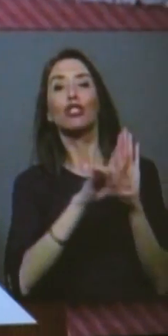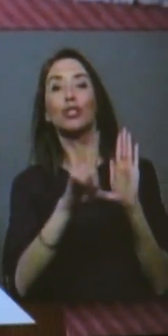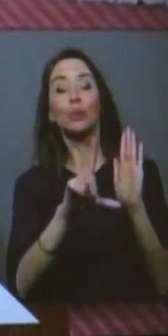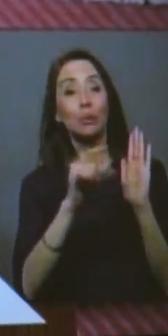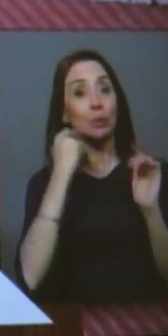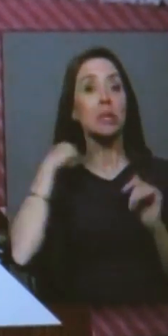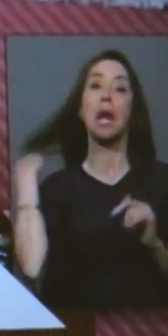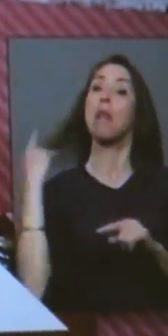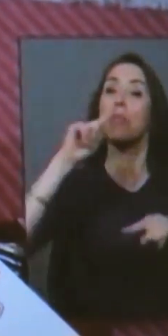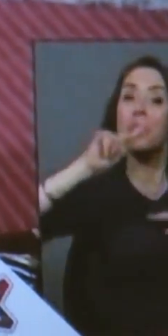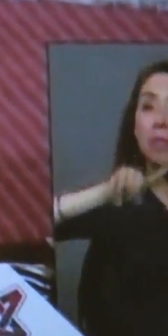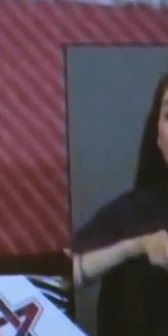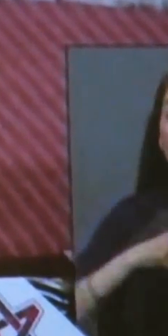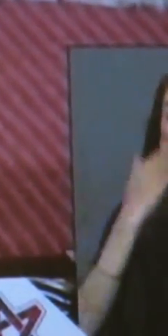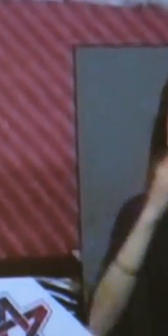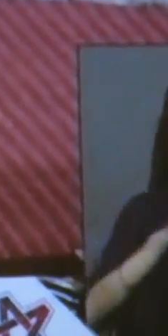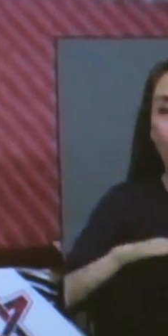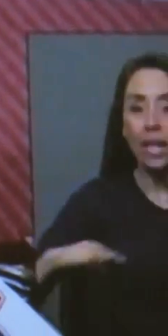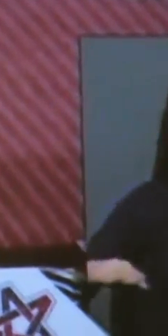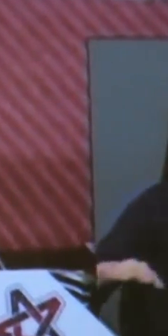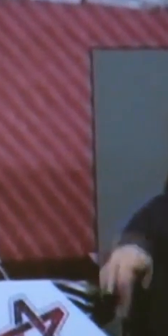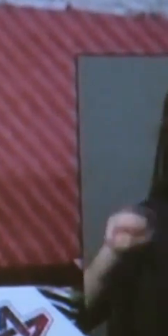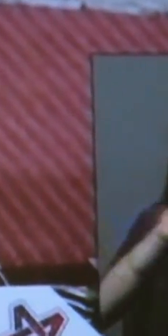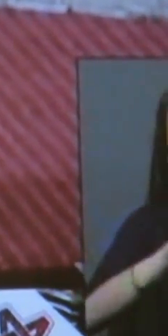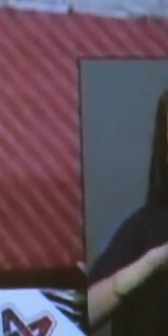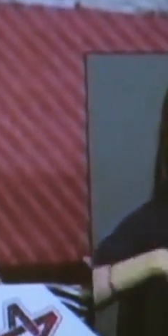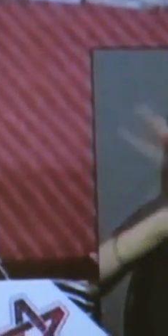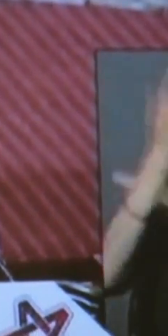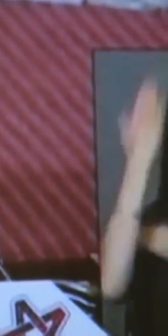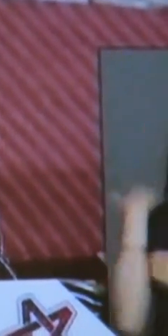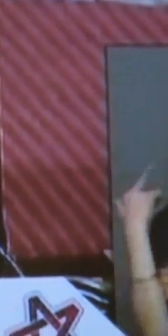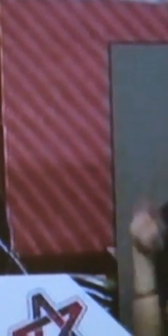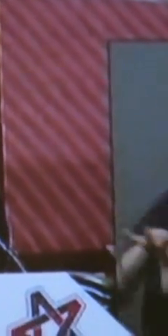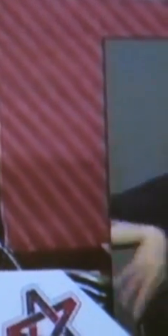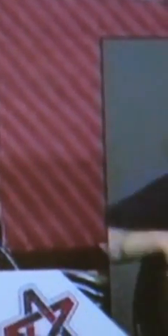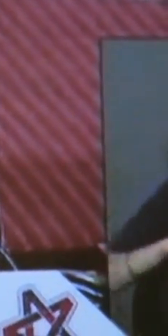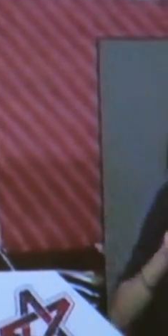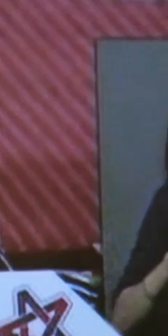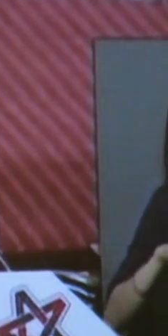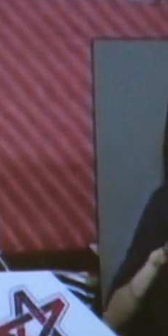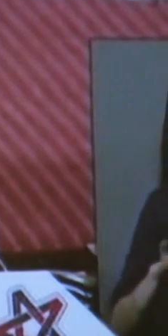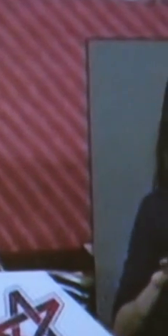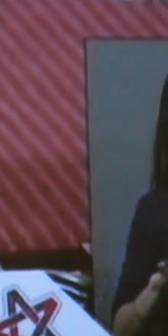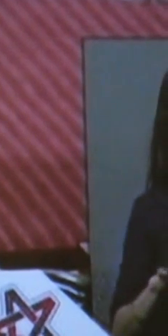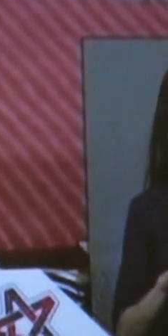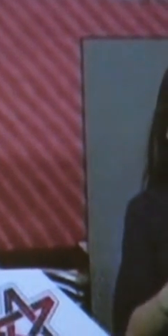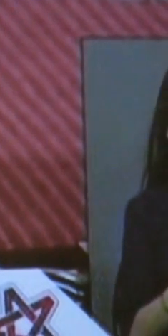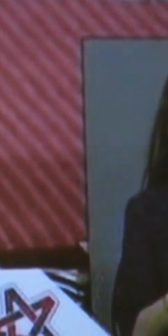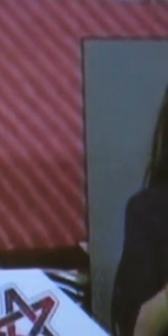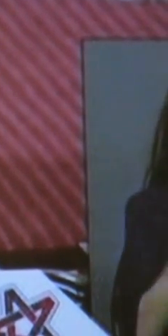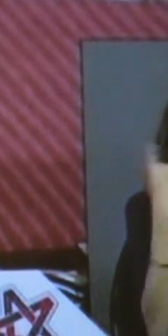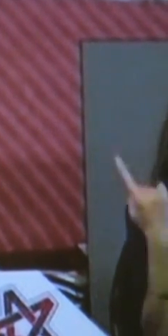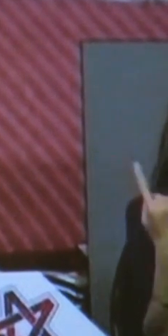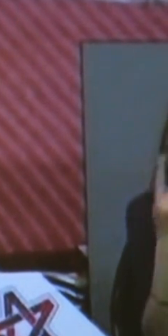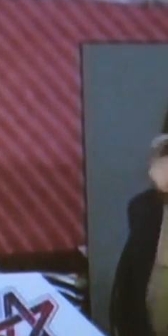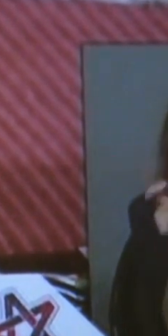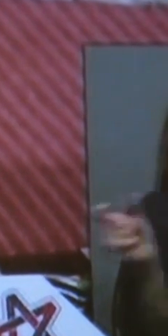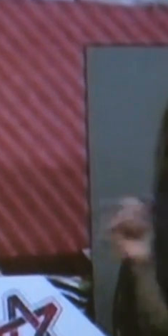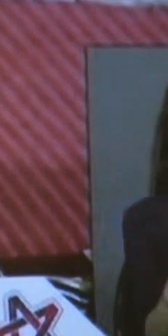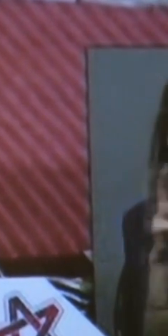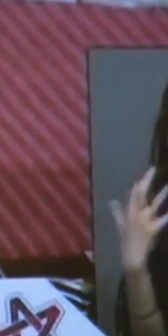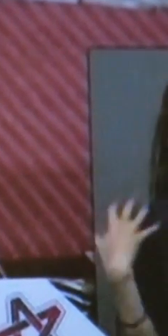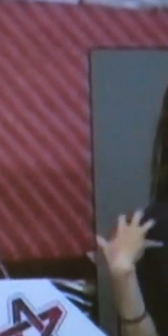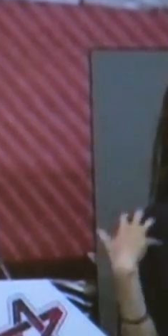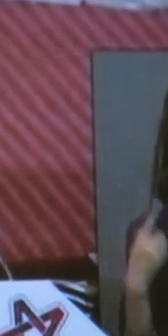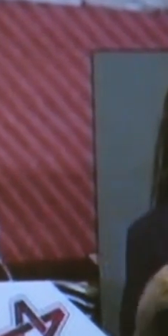han sido nuestros niños, al igual que lo ocurrido en el Sename, quienes han pagado la irresponsabilidad y falta de